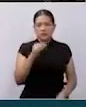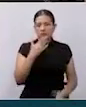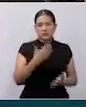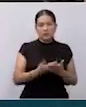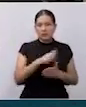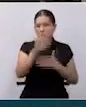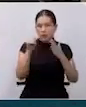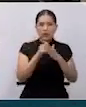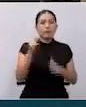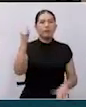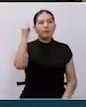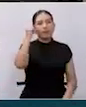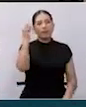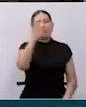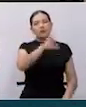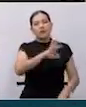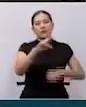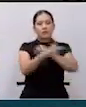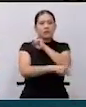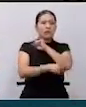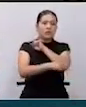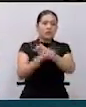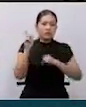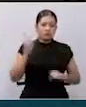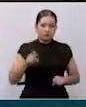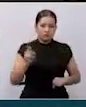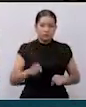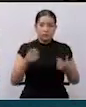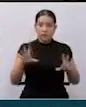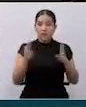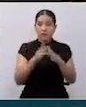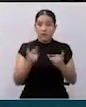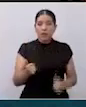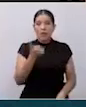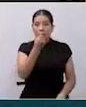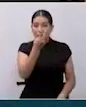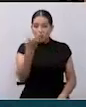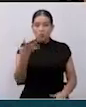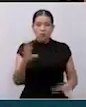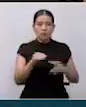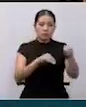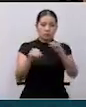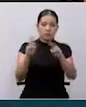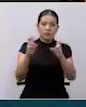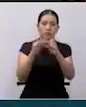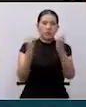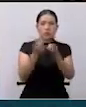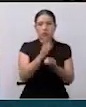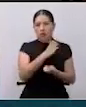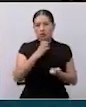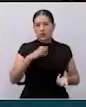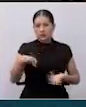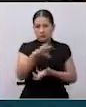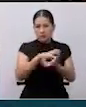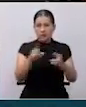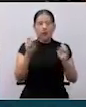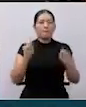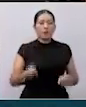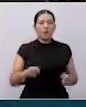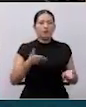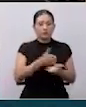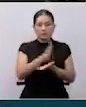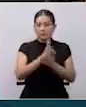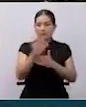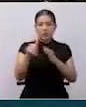país, ¿no? Entonces, creo que aquellos que están ahorita manejando en la comisión mixta puedan eso viabilizar las